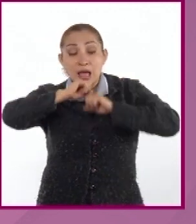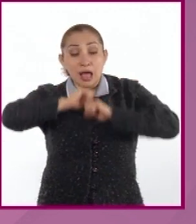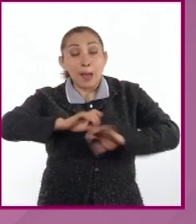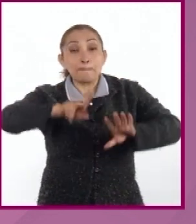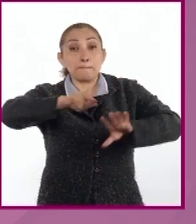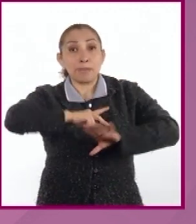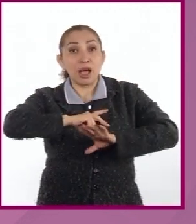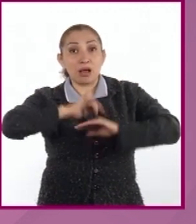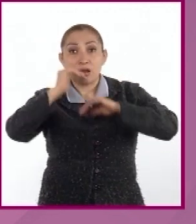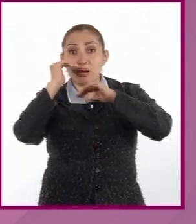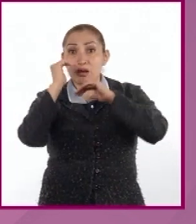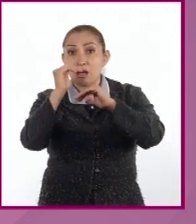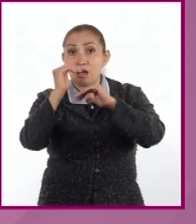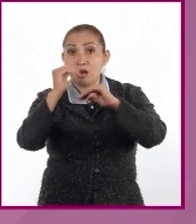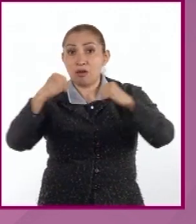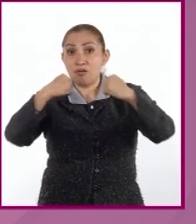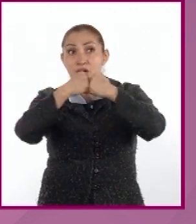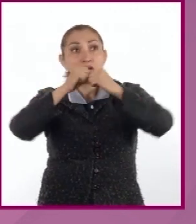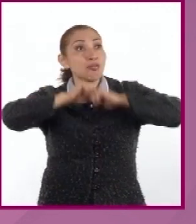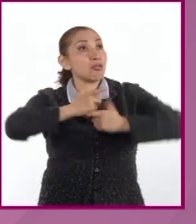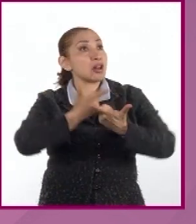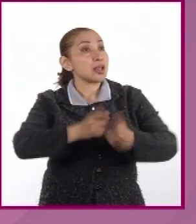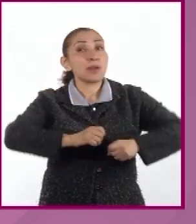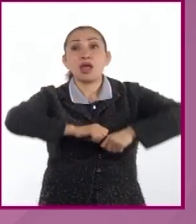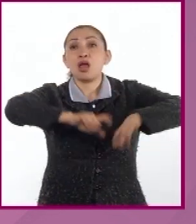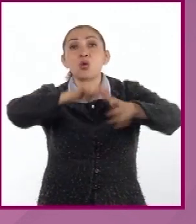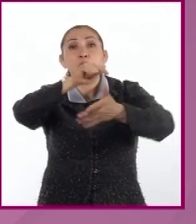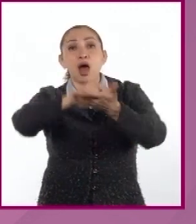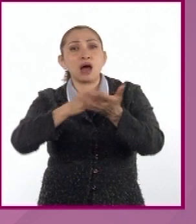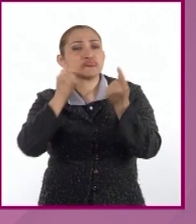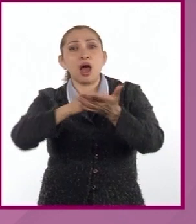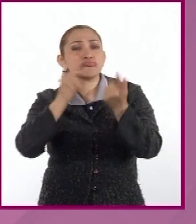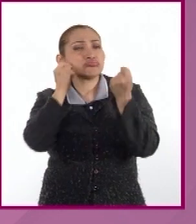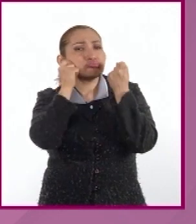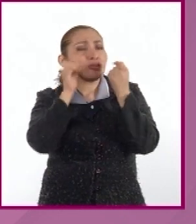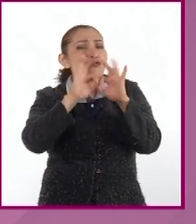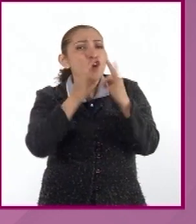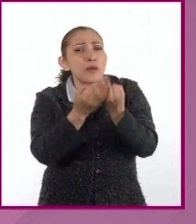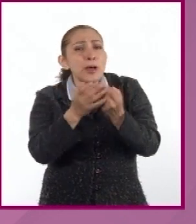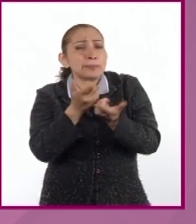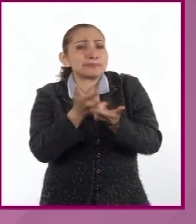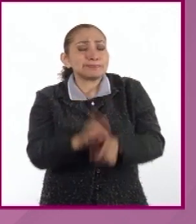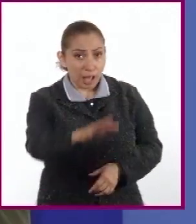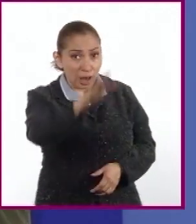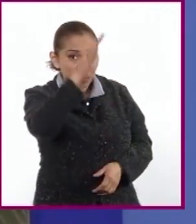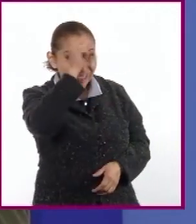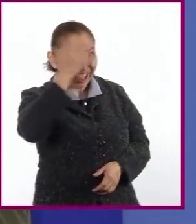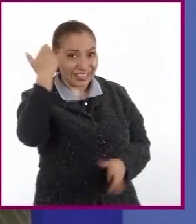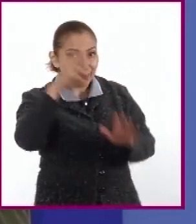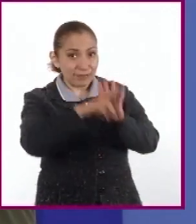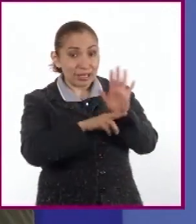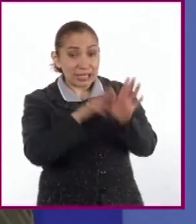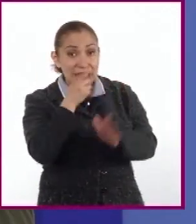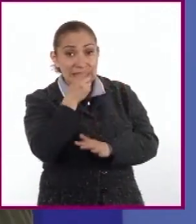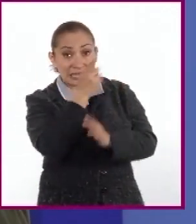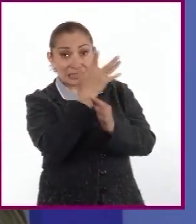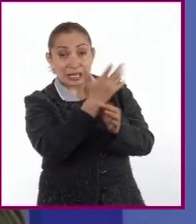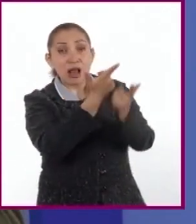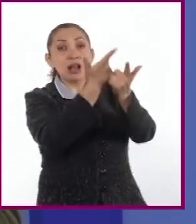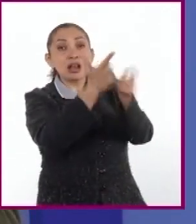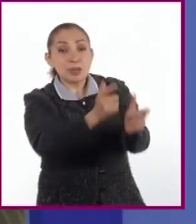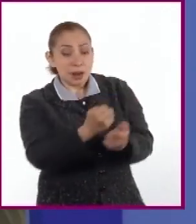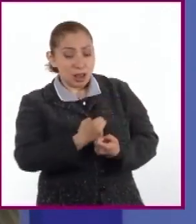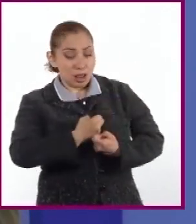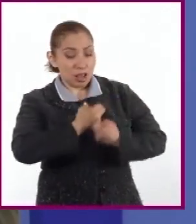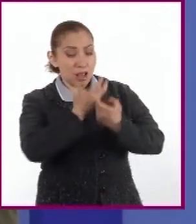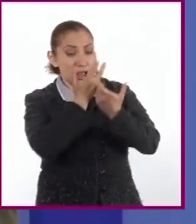sin limitación de fronteras, por cualquier medio de expresión. ¿Se acuerdan que en el video se explicó que la libertad de